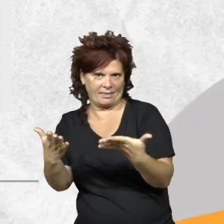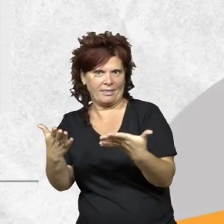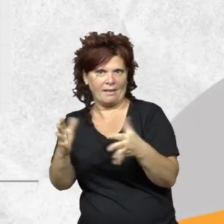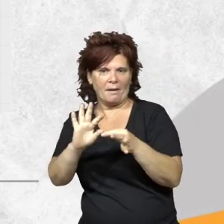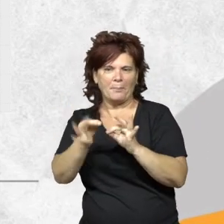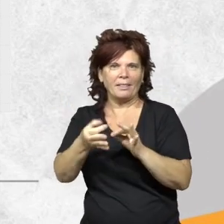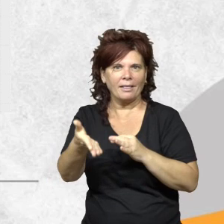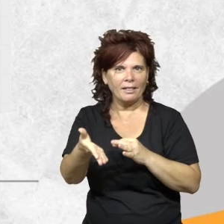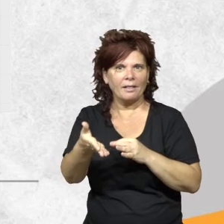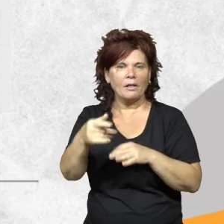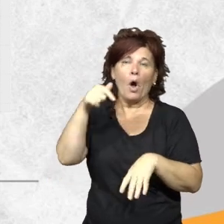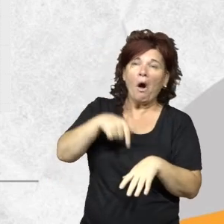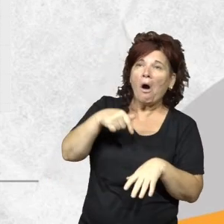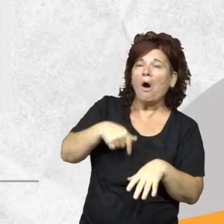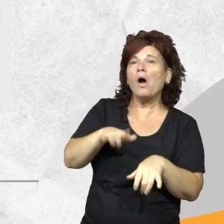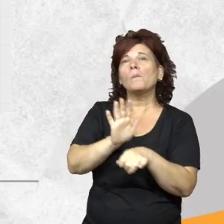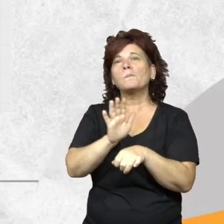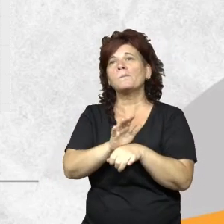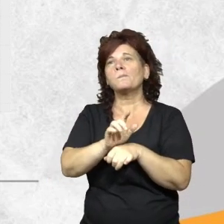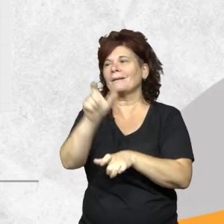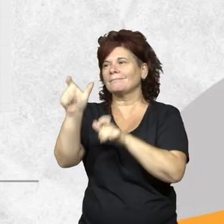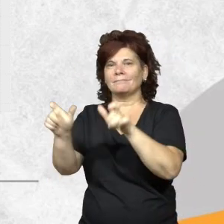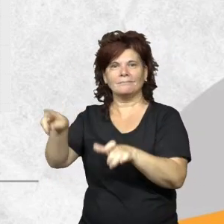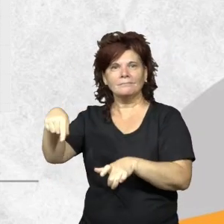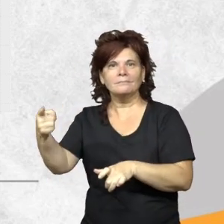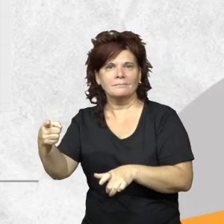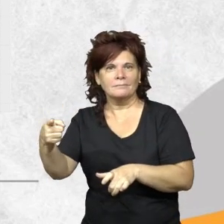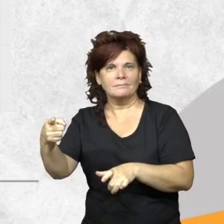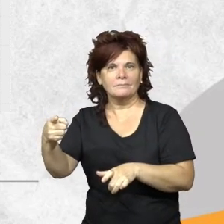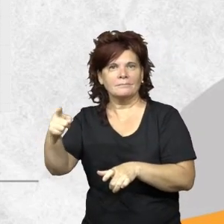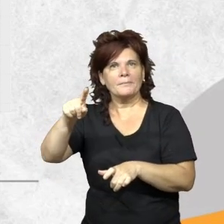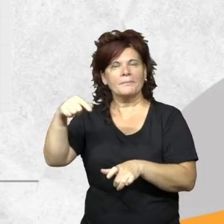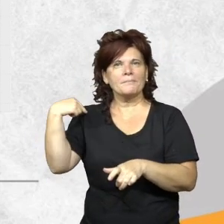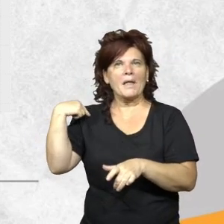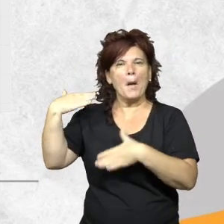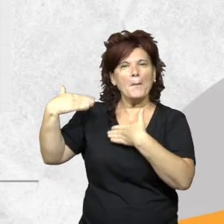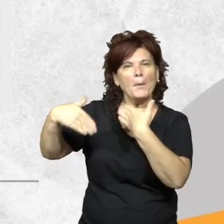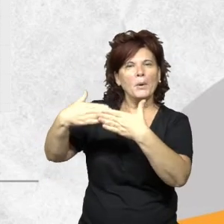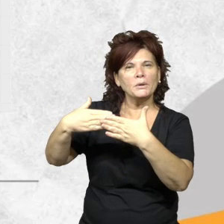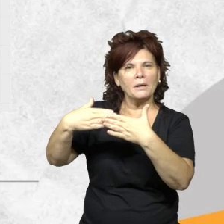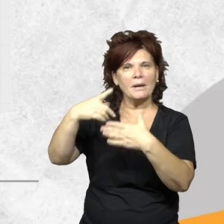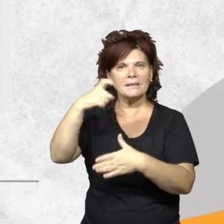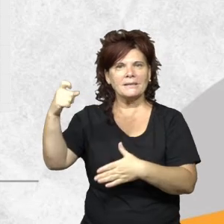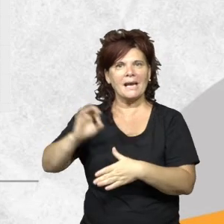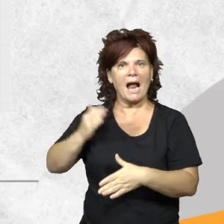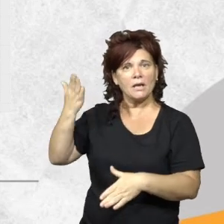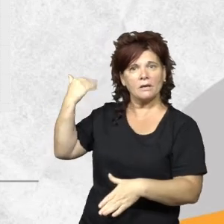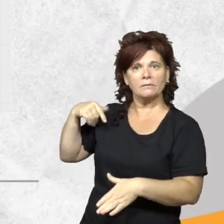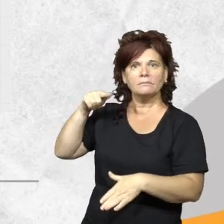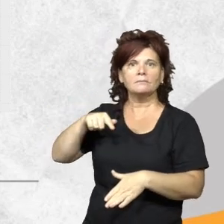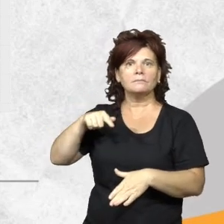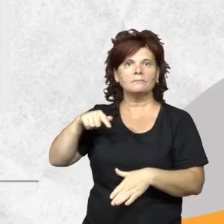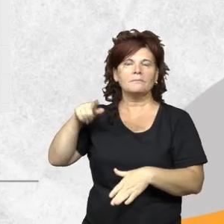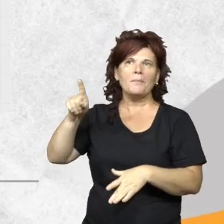por hoy, esos terceros, a través de una interpretación pro natura evolutiva, 100 años después, son las generaciones